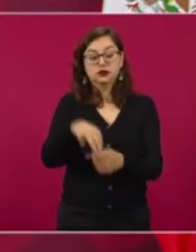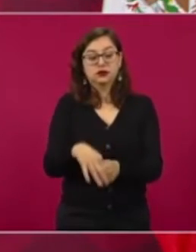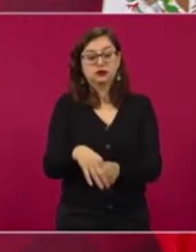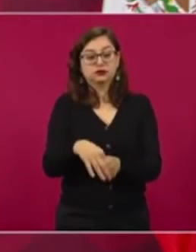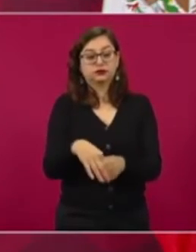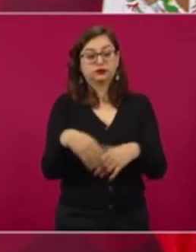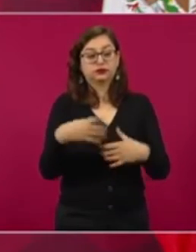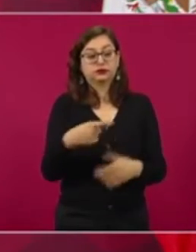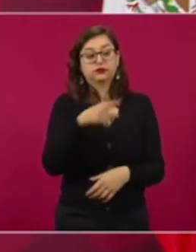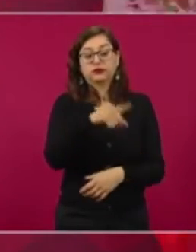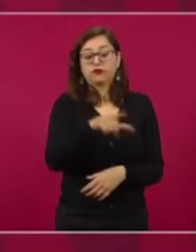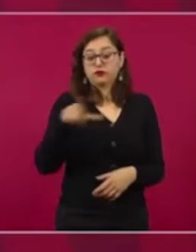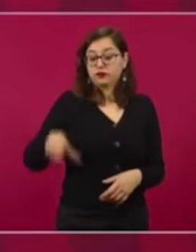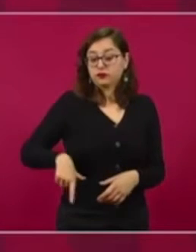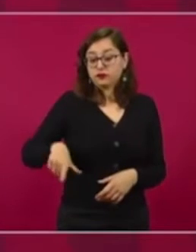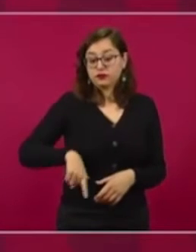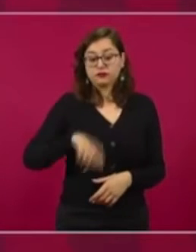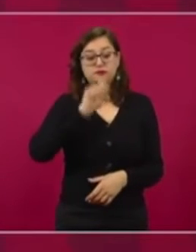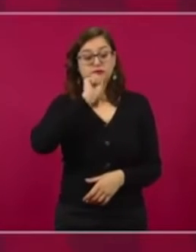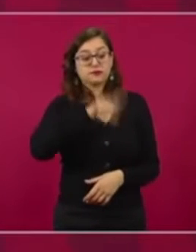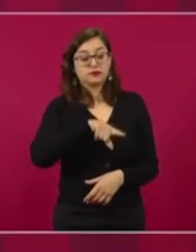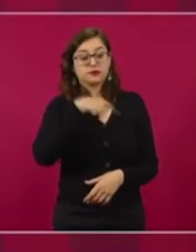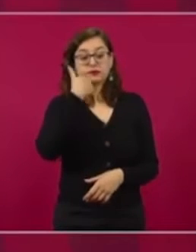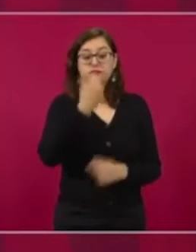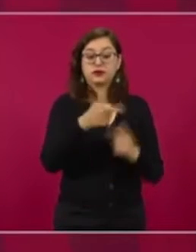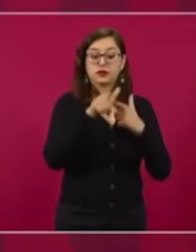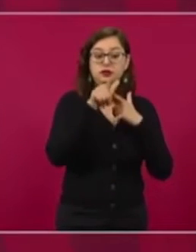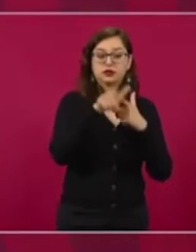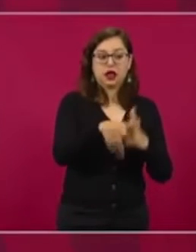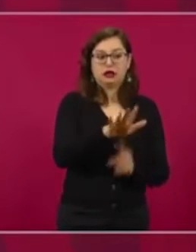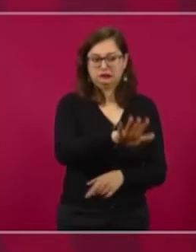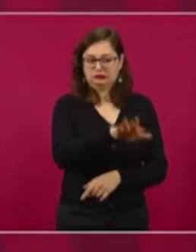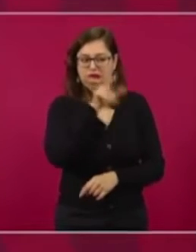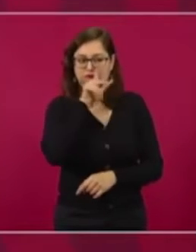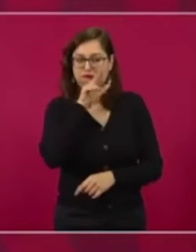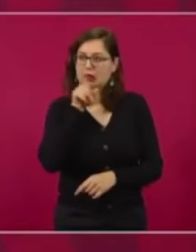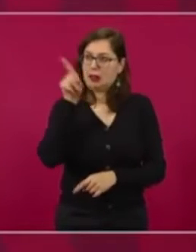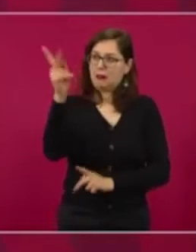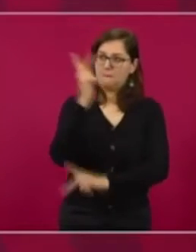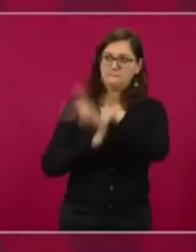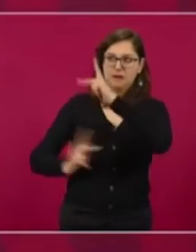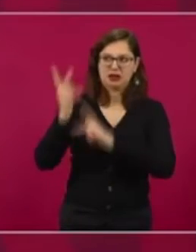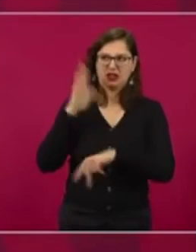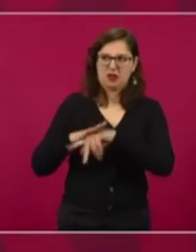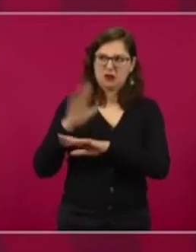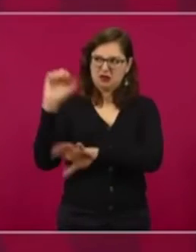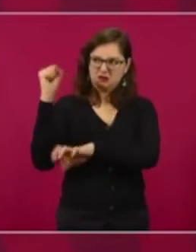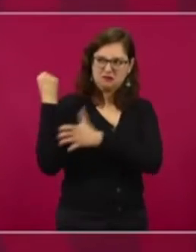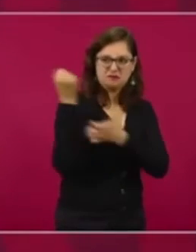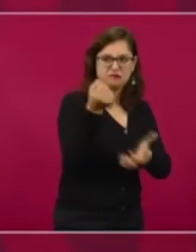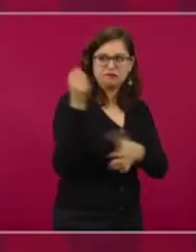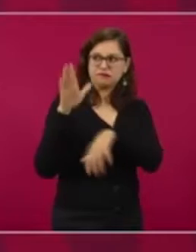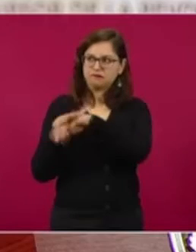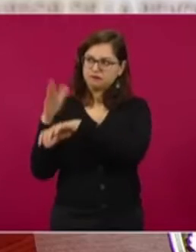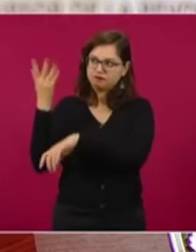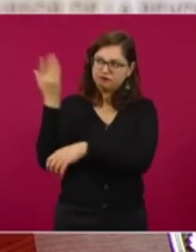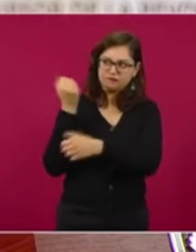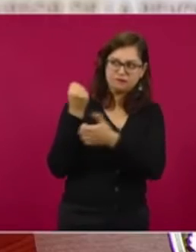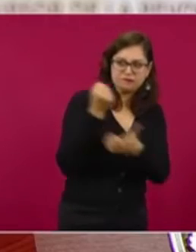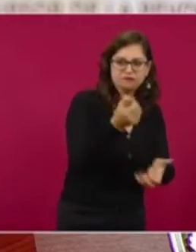que quiere continuar, le inyectan más recursos,